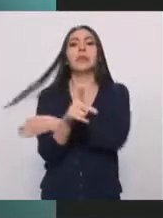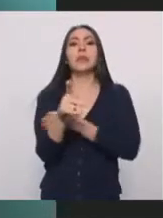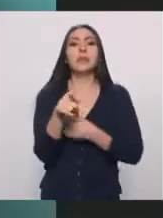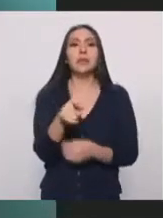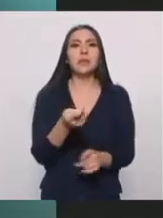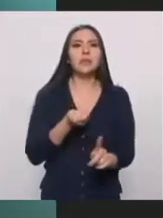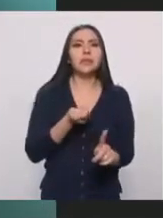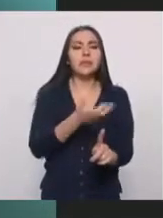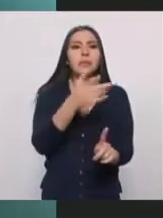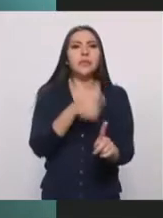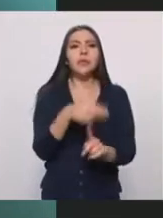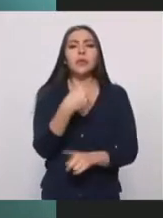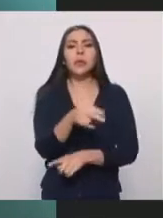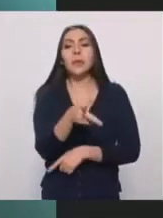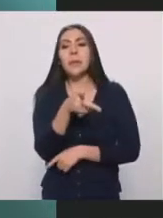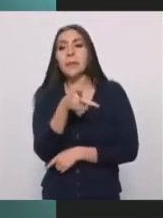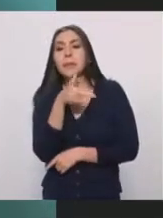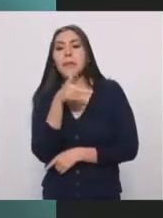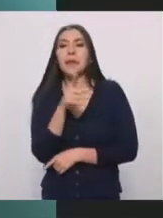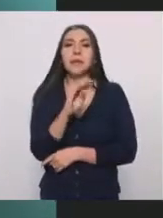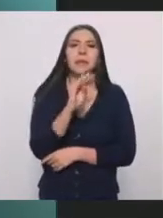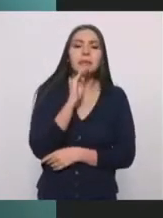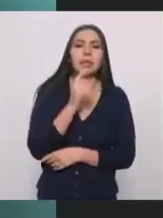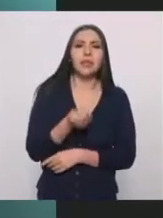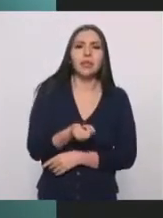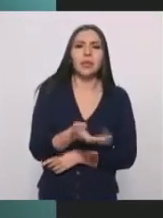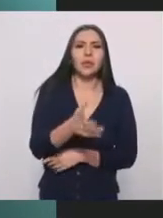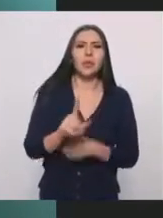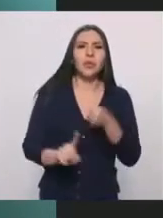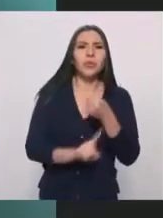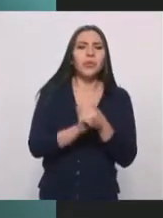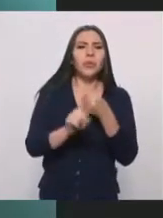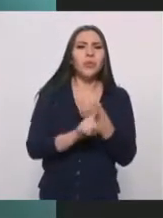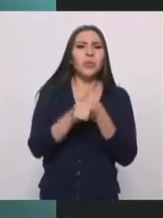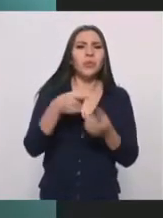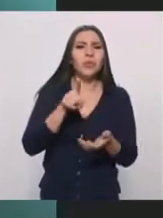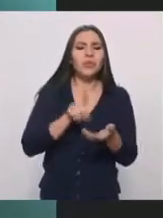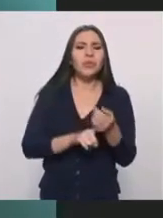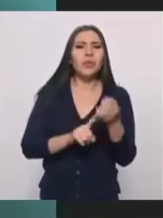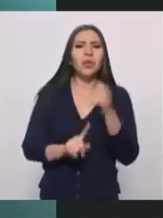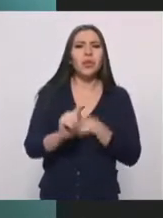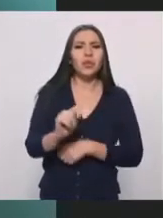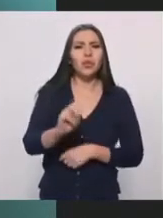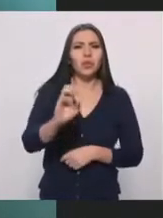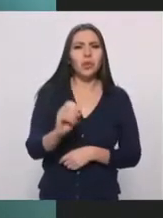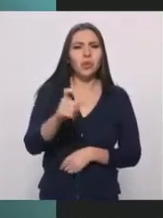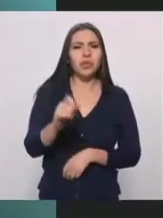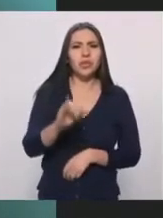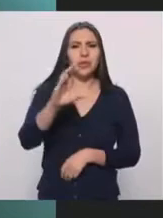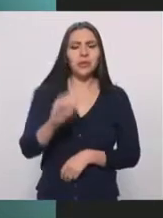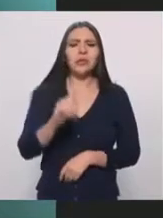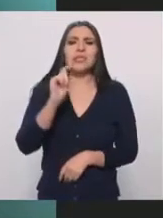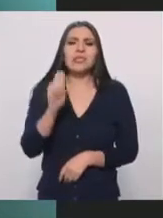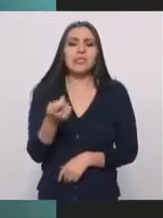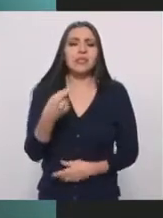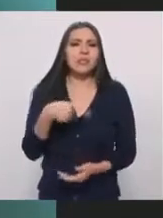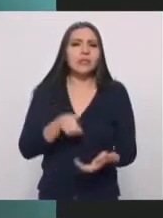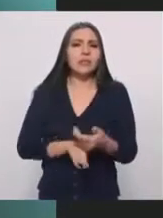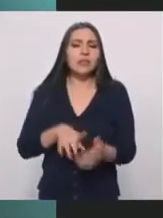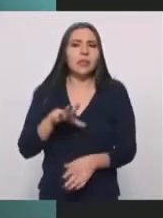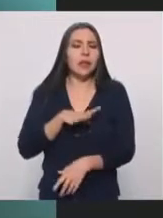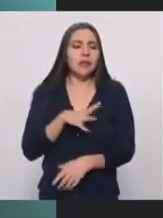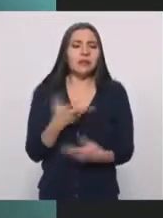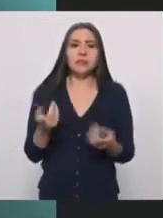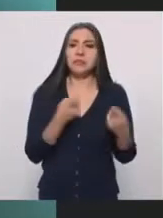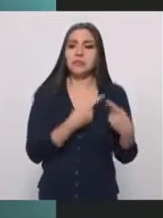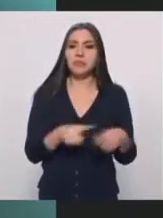nombrar padres tóxicos o relaciones tóxicas de manera coloquial, pues lo que encubre detrás de eso son toda una